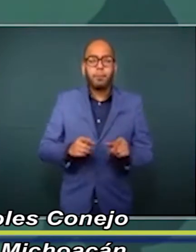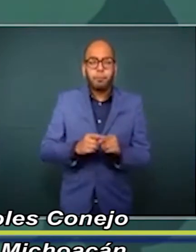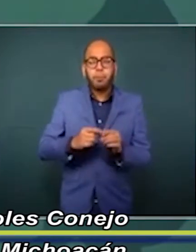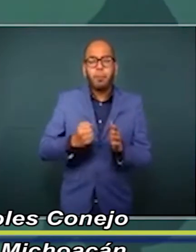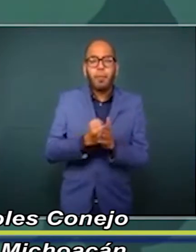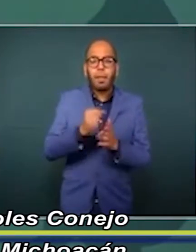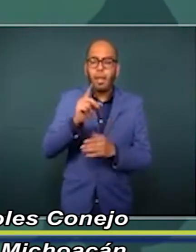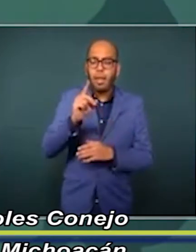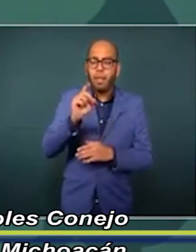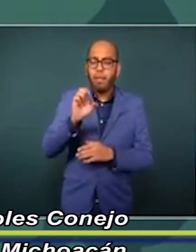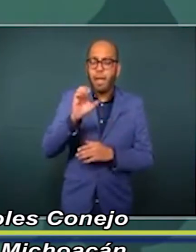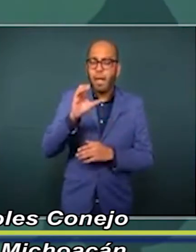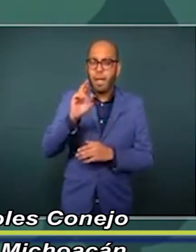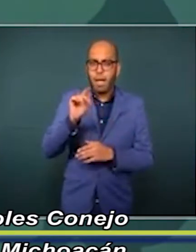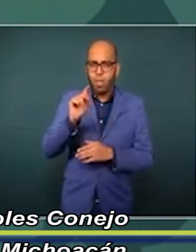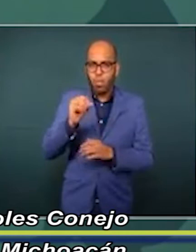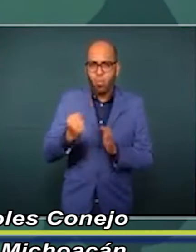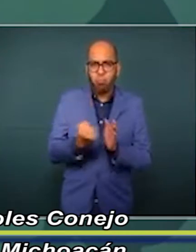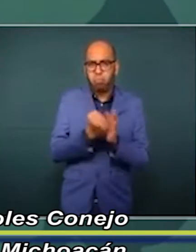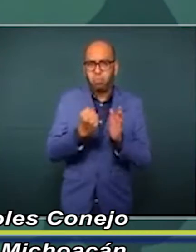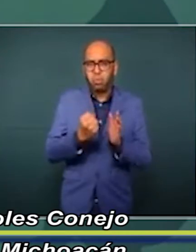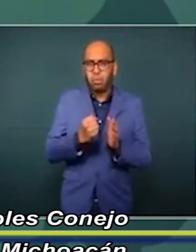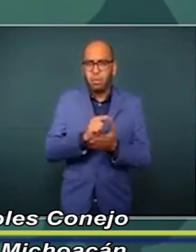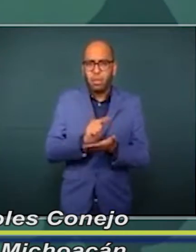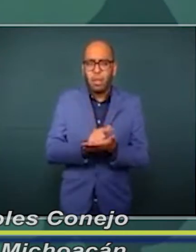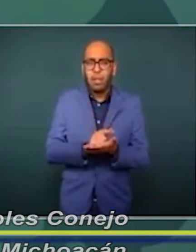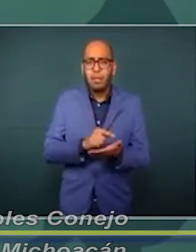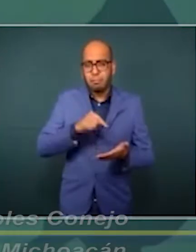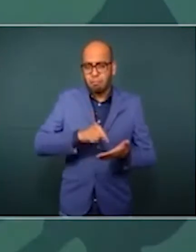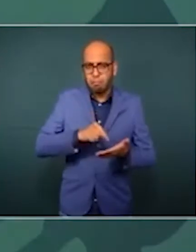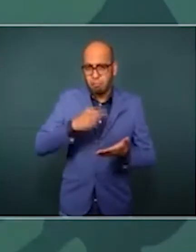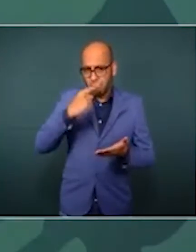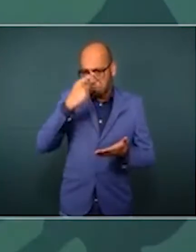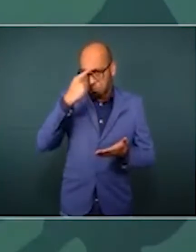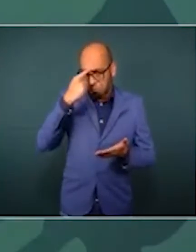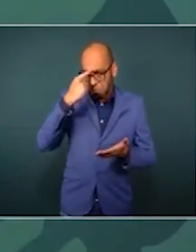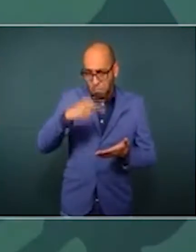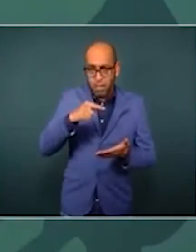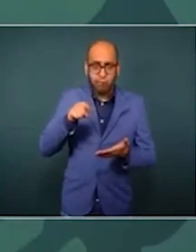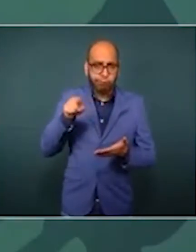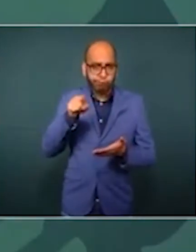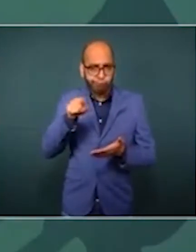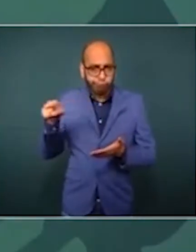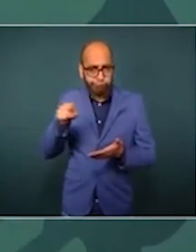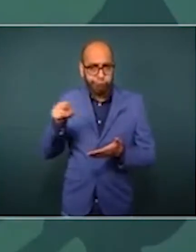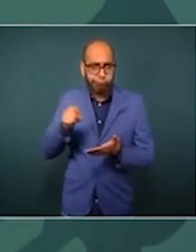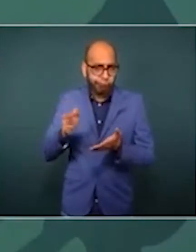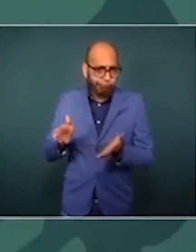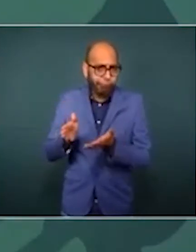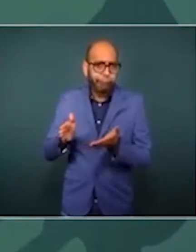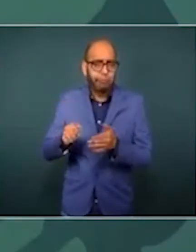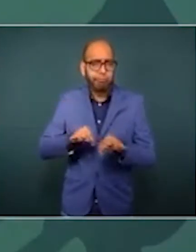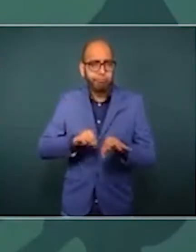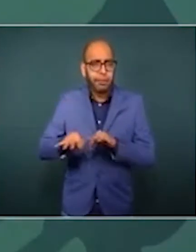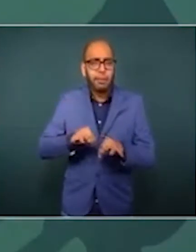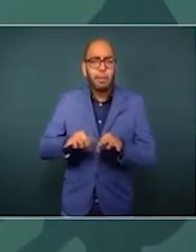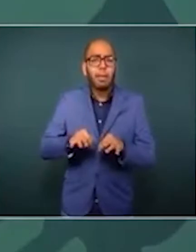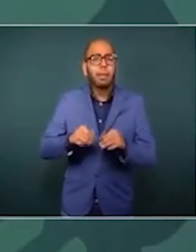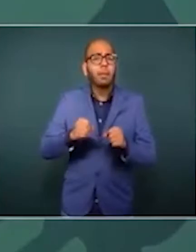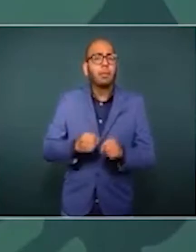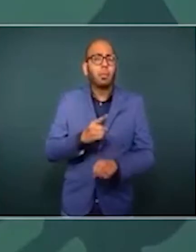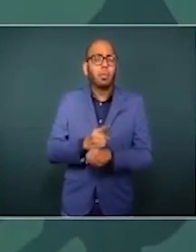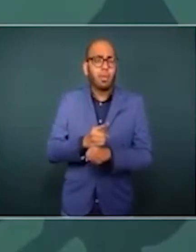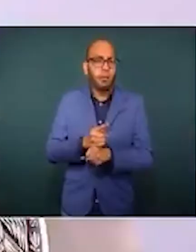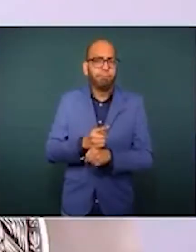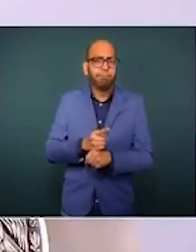para la actuación de las Fuerzas Armadas en materia de seguridad pública. Por su